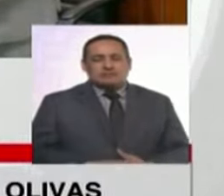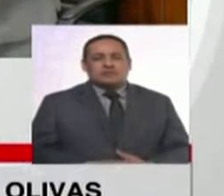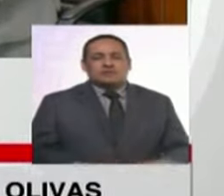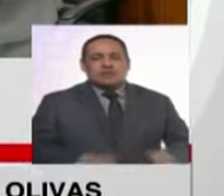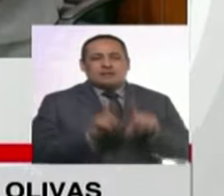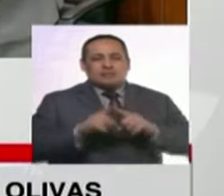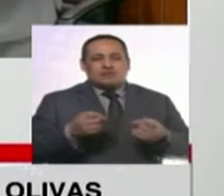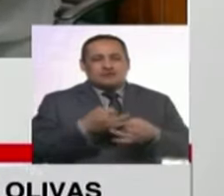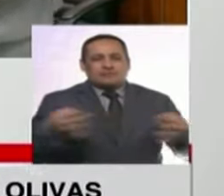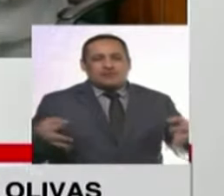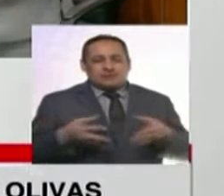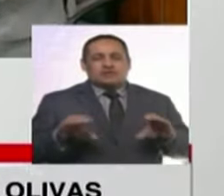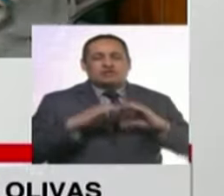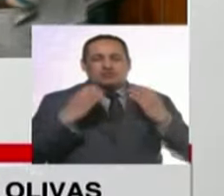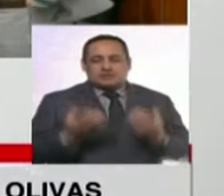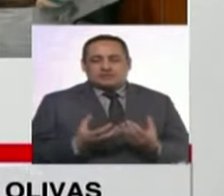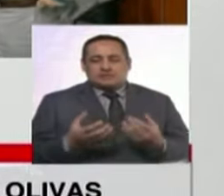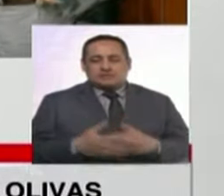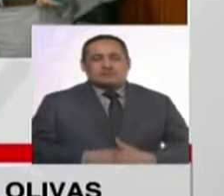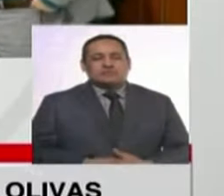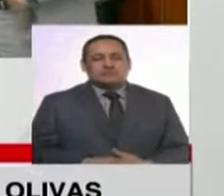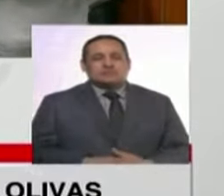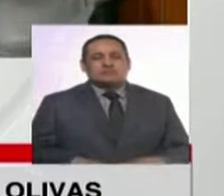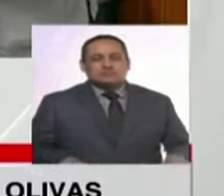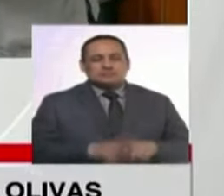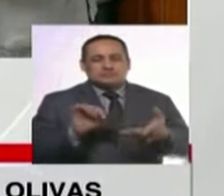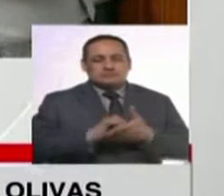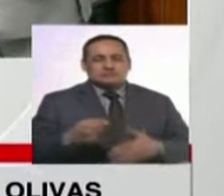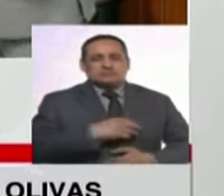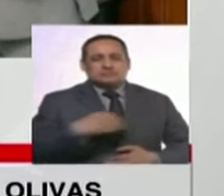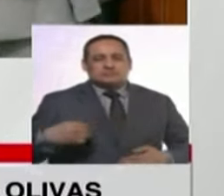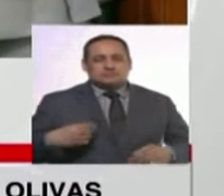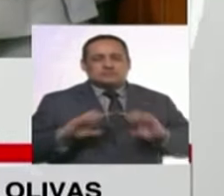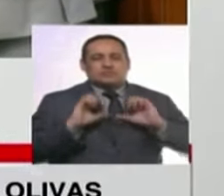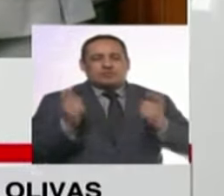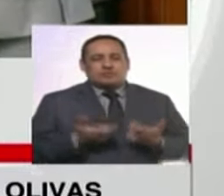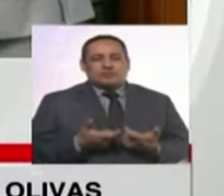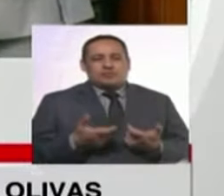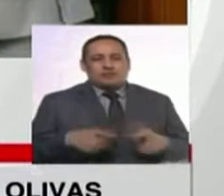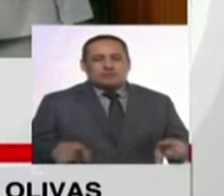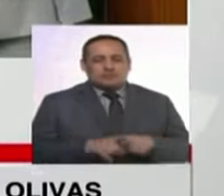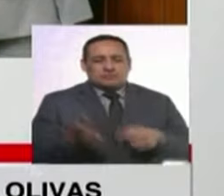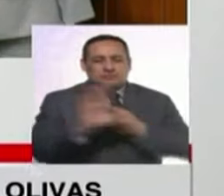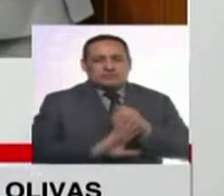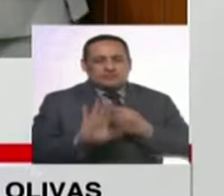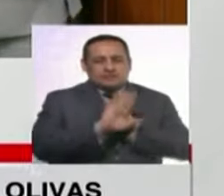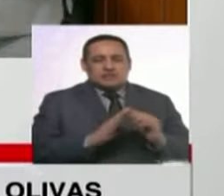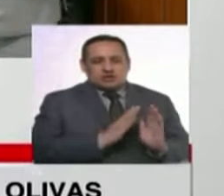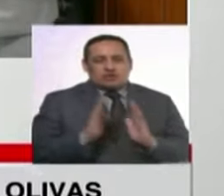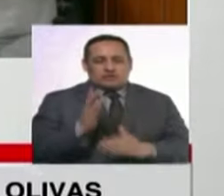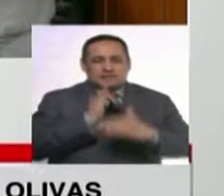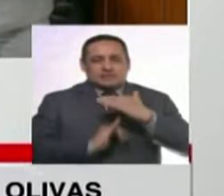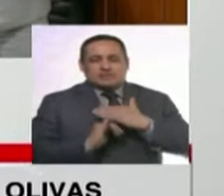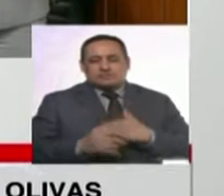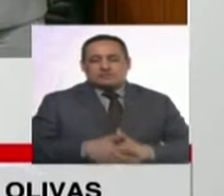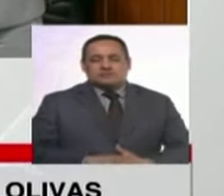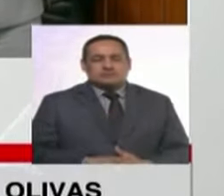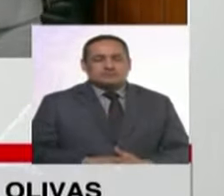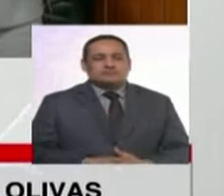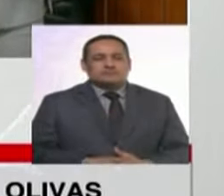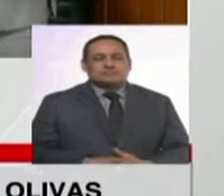por colegas míos que Son miembros de la comisión de defensa y orden interno